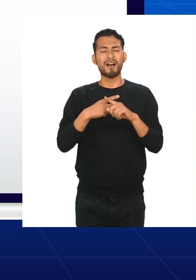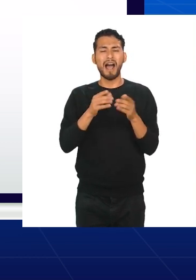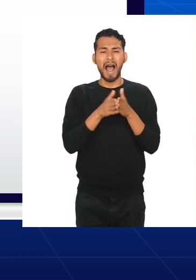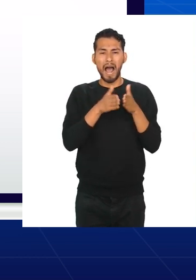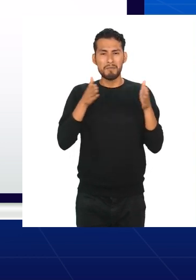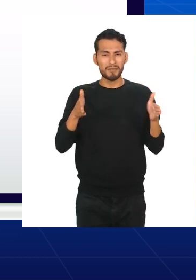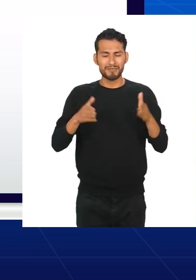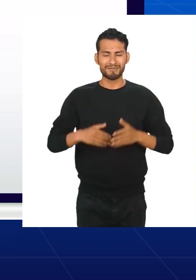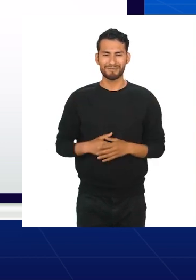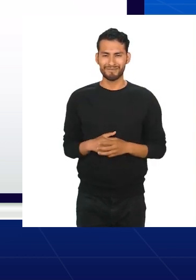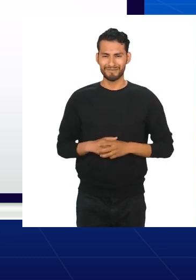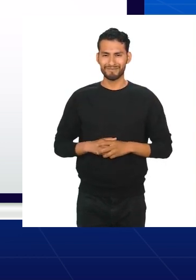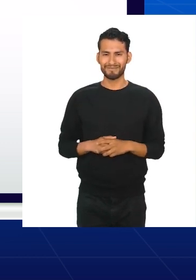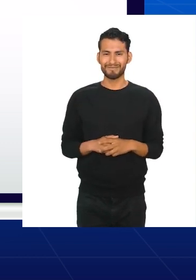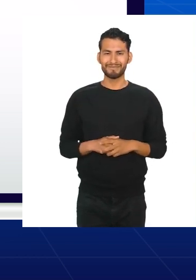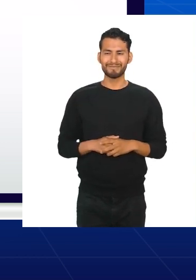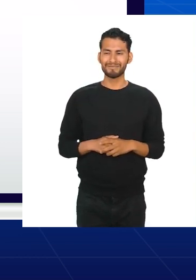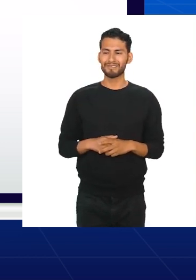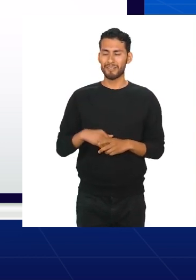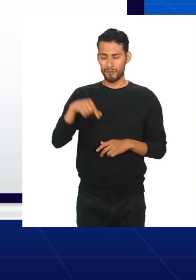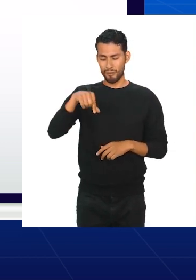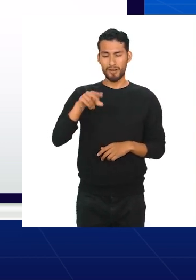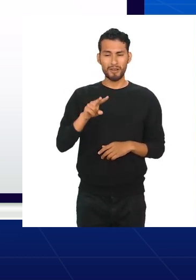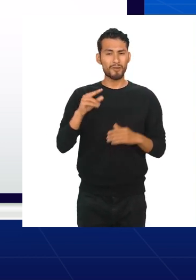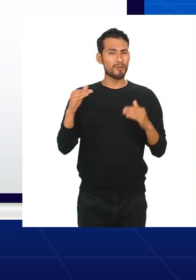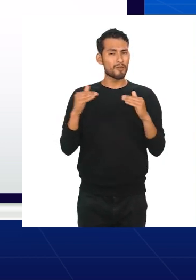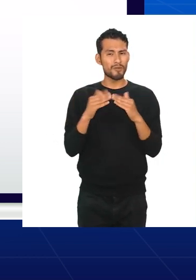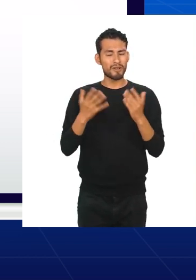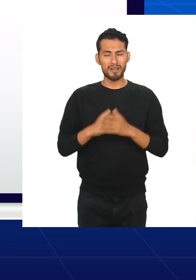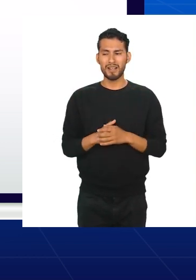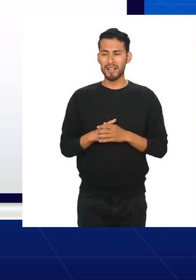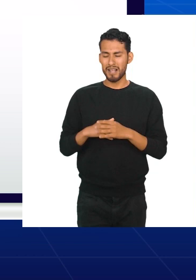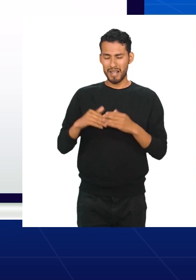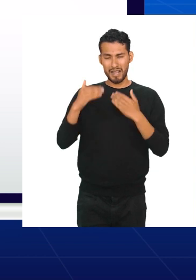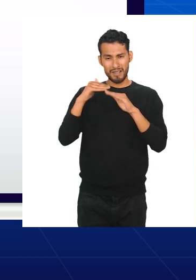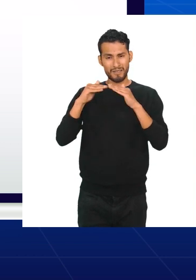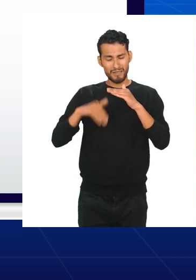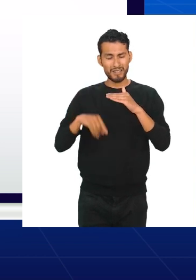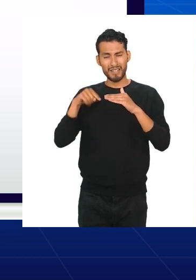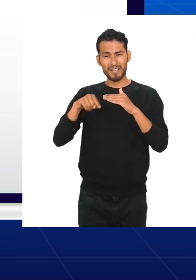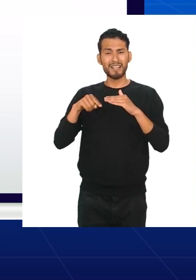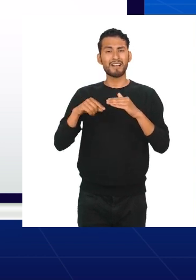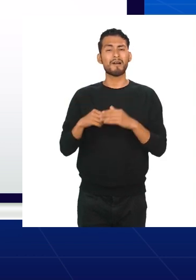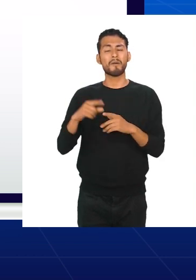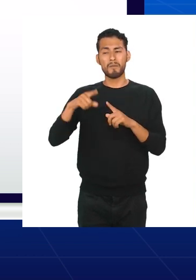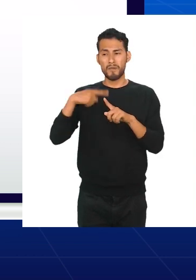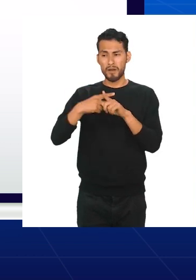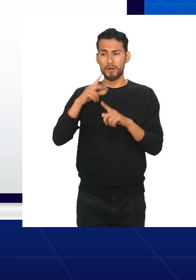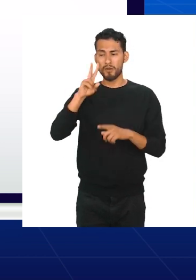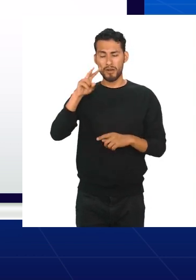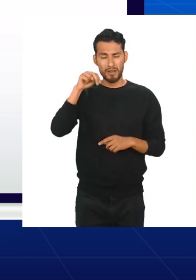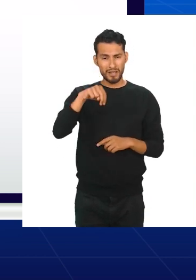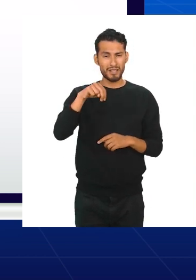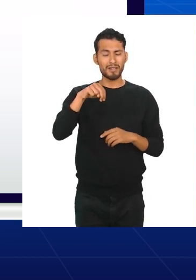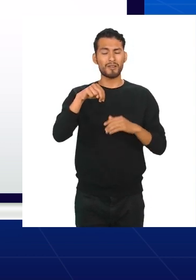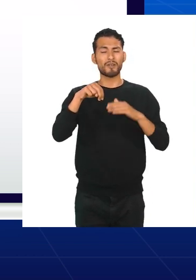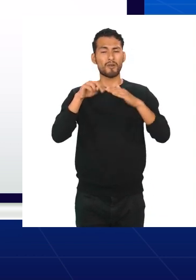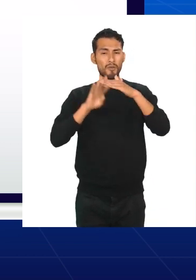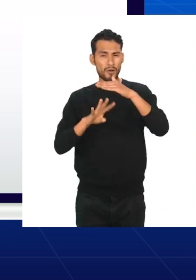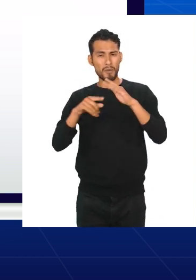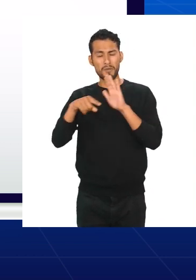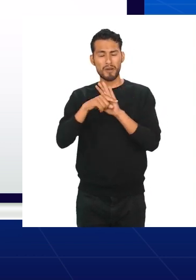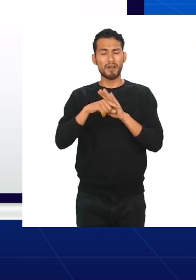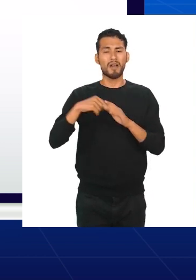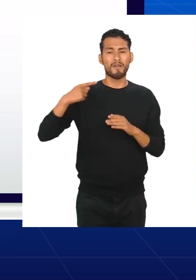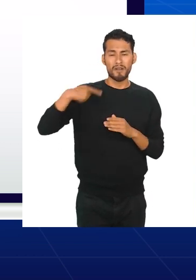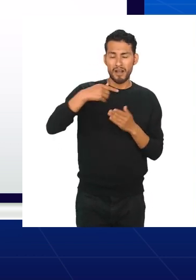la amplitud. El cuartil 2 es igual al límite inferior de la clase más 2n cuartos